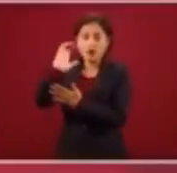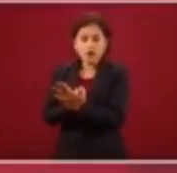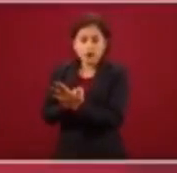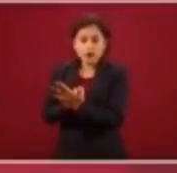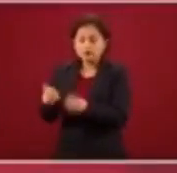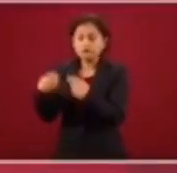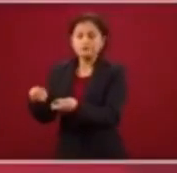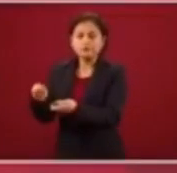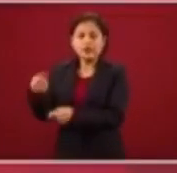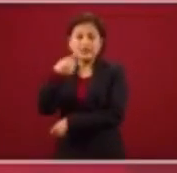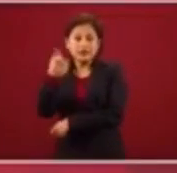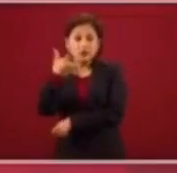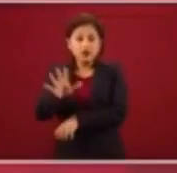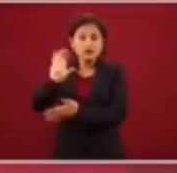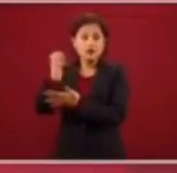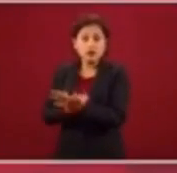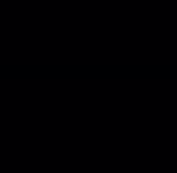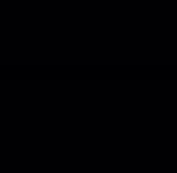y